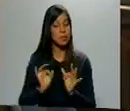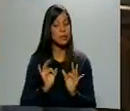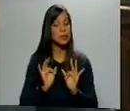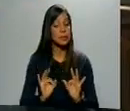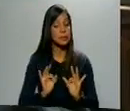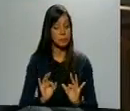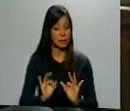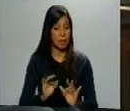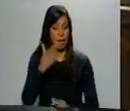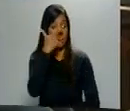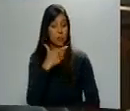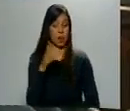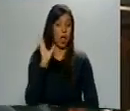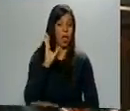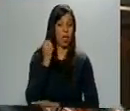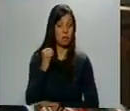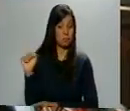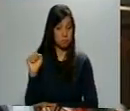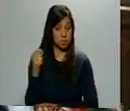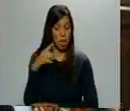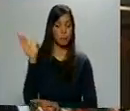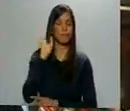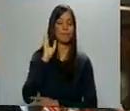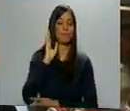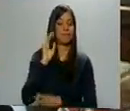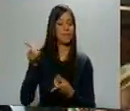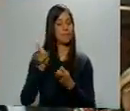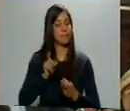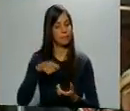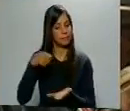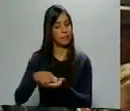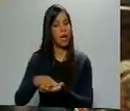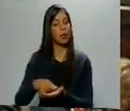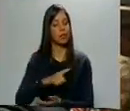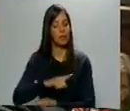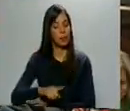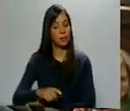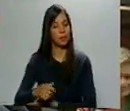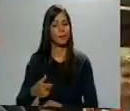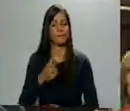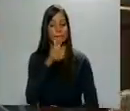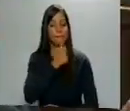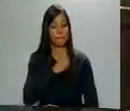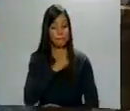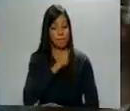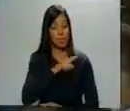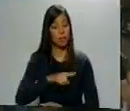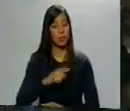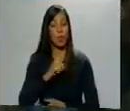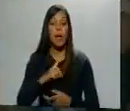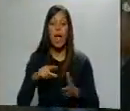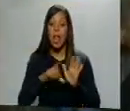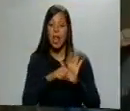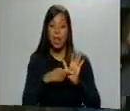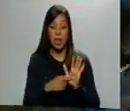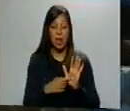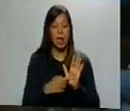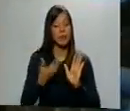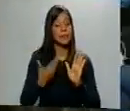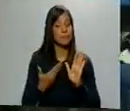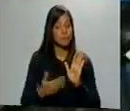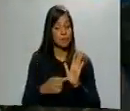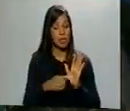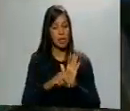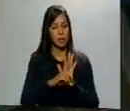carácter sancionatorio. Y cuando decimos especial, y valga la aclaratoria, estamos diciendo que es diferente, que es distinta a la